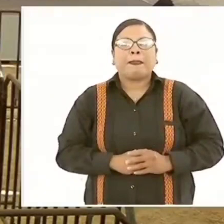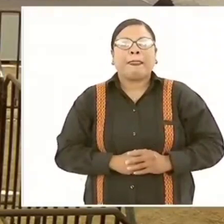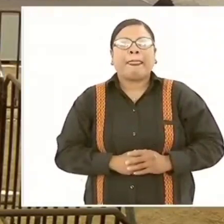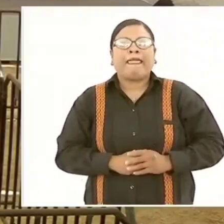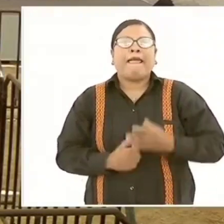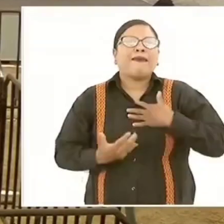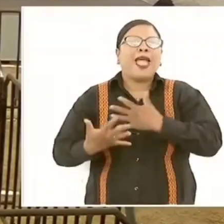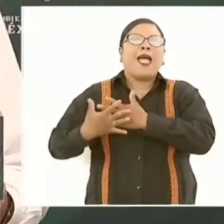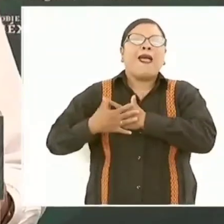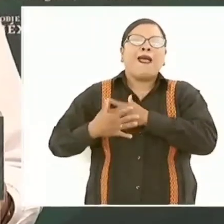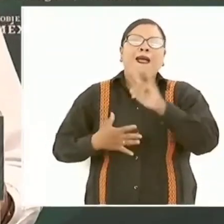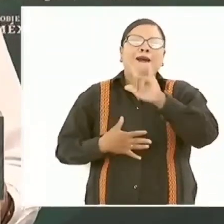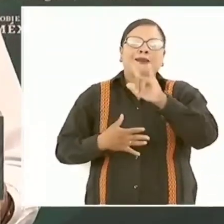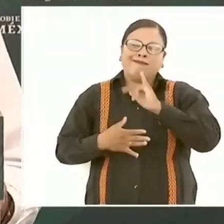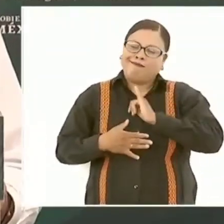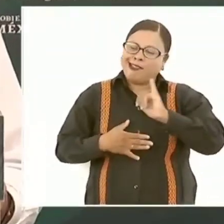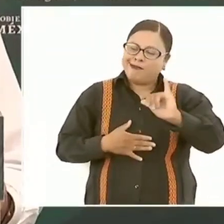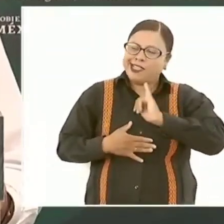igual yo.